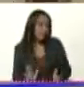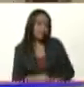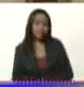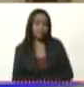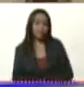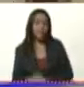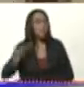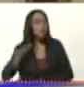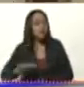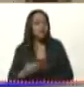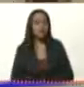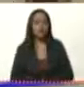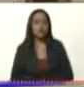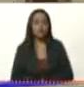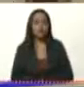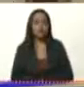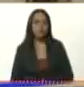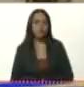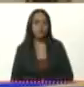La orden para todos